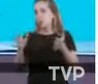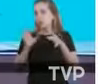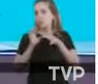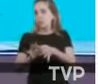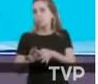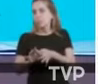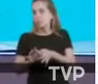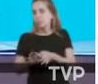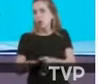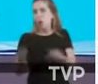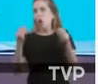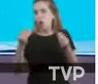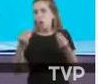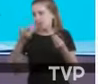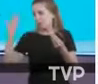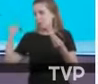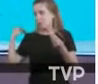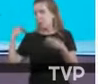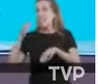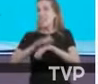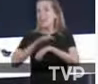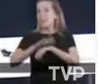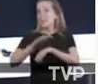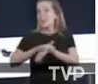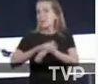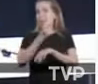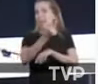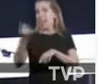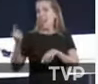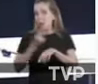pasado y las responsabilidades que cada uno tuvo.